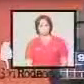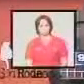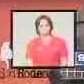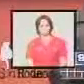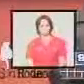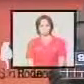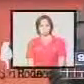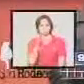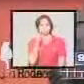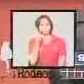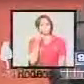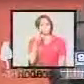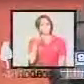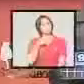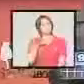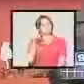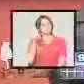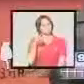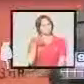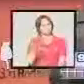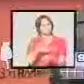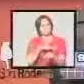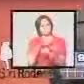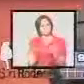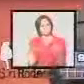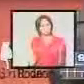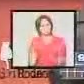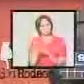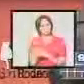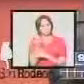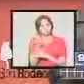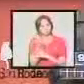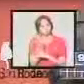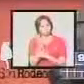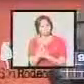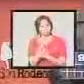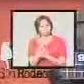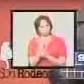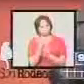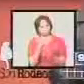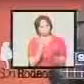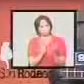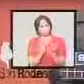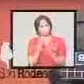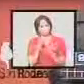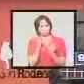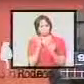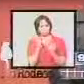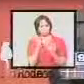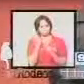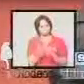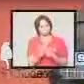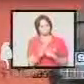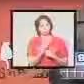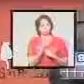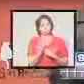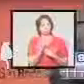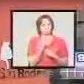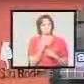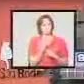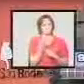Doña Flor, me dicen mis compañeros que por favor nos ayude y le baje un poquito el volumen al televisor para que podamos escucharle